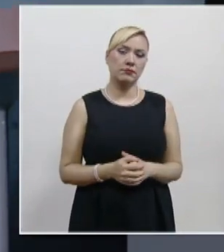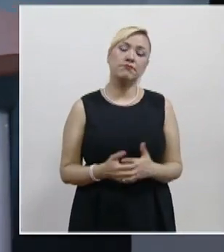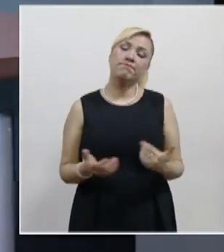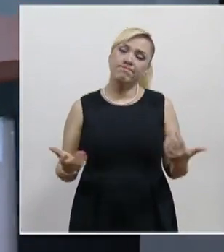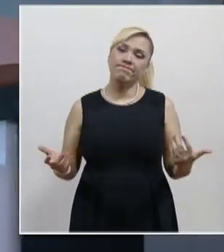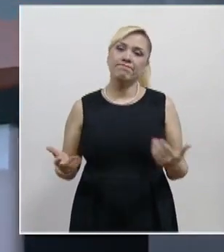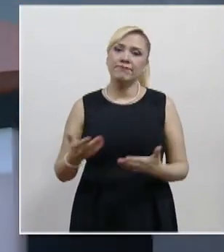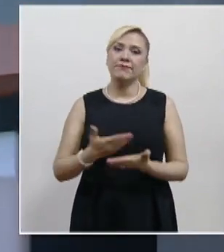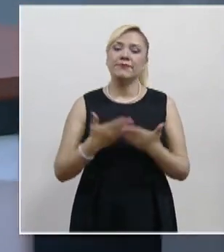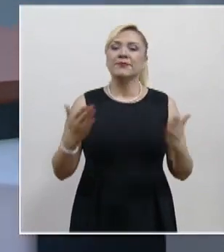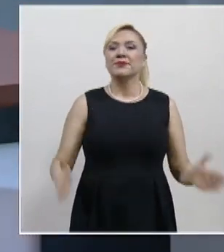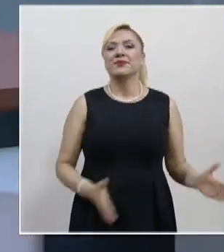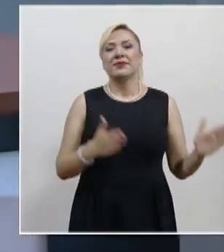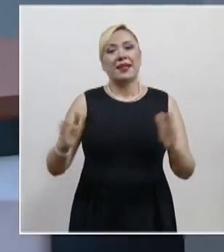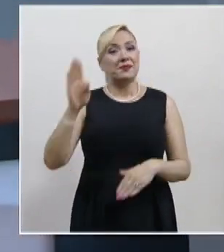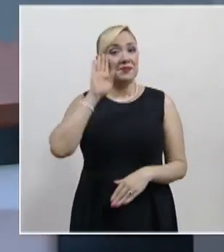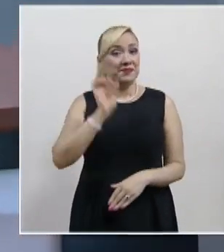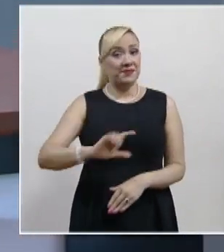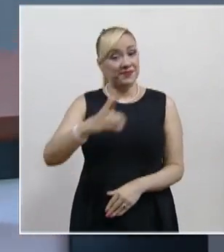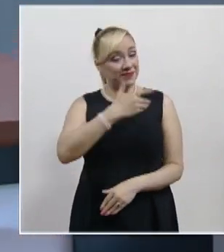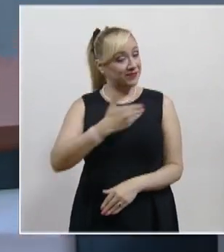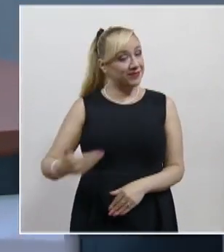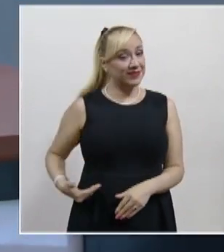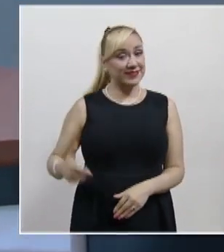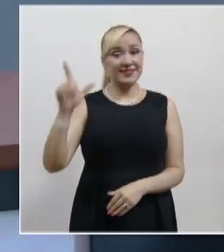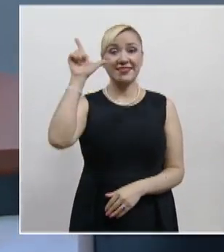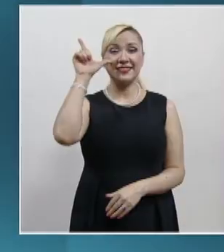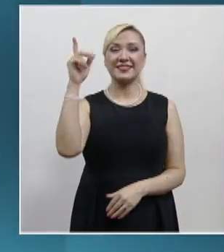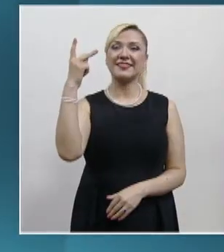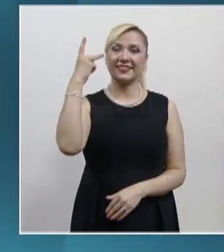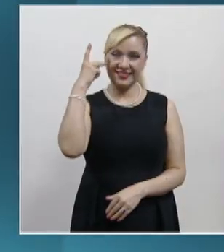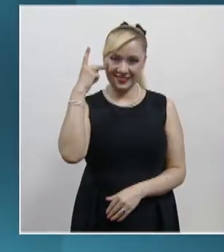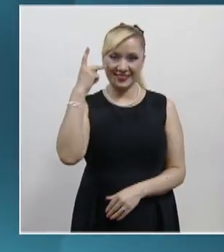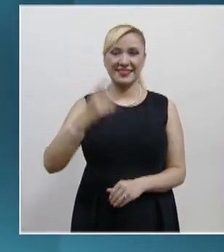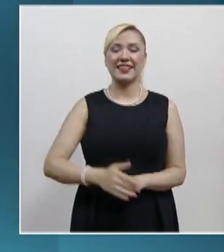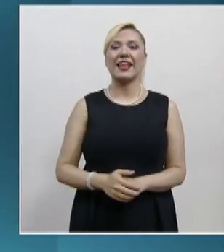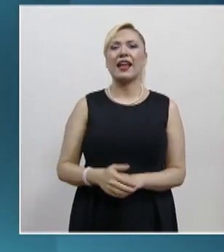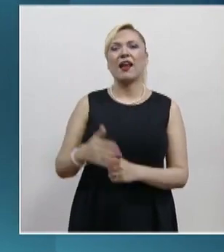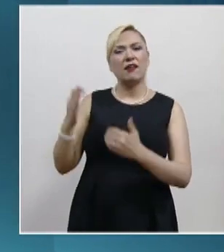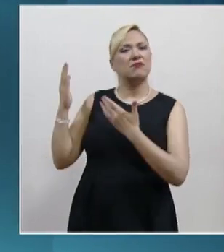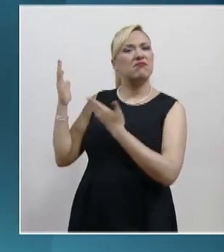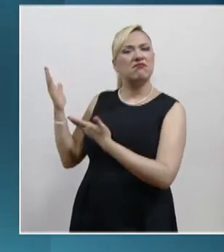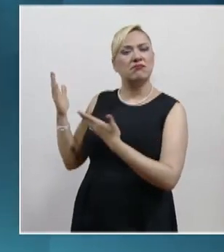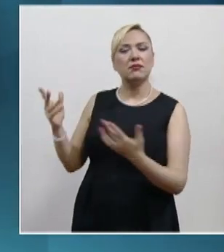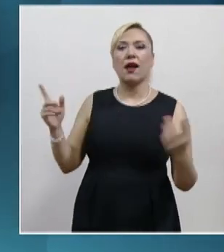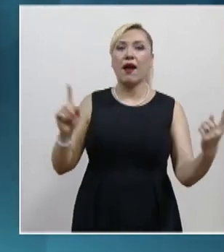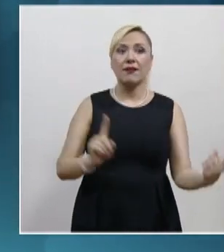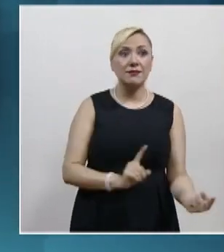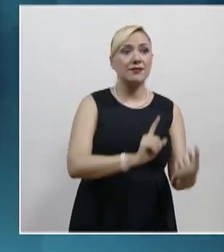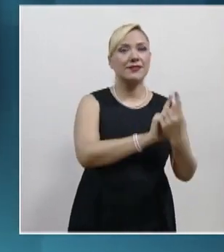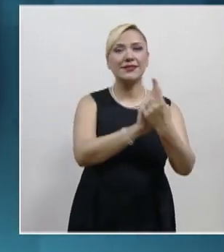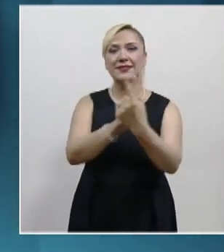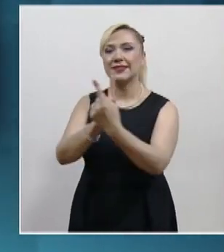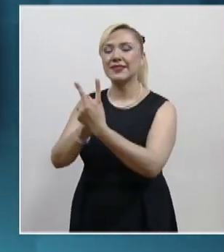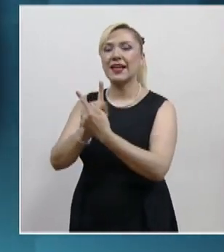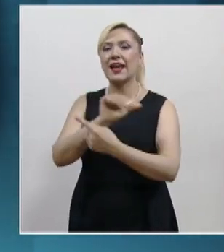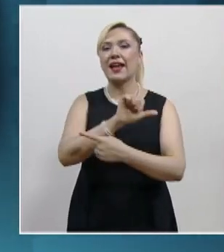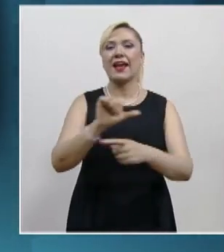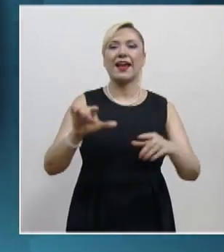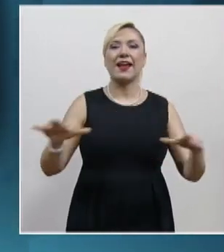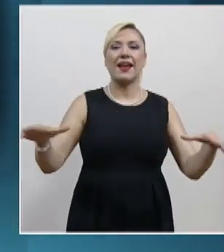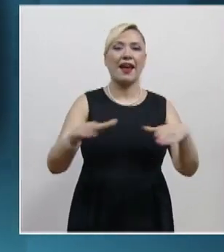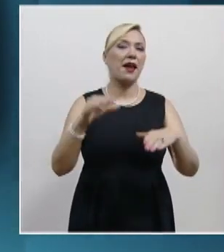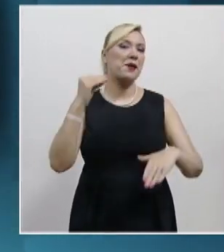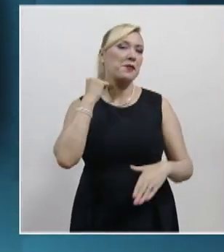En otras noticias, la ministra presidenta del Poder Judicial de la Federación, Norma Lucía Piña Hernández, se reunió con integrantes del Consejo General de la